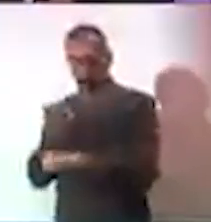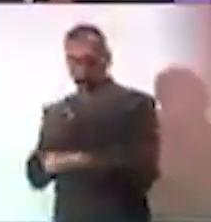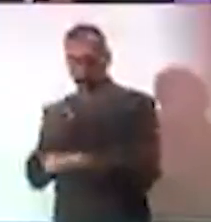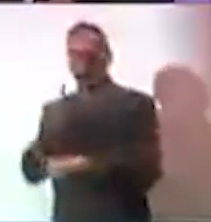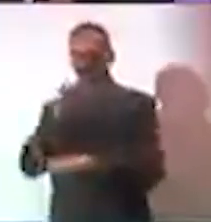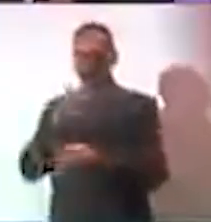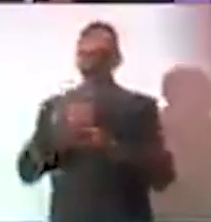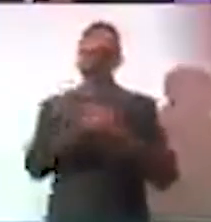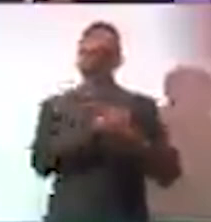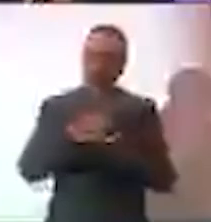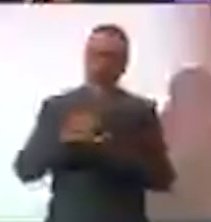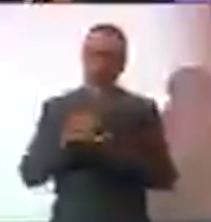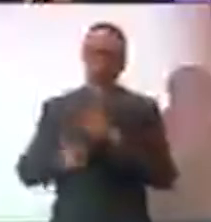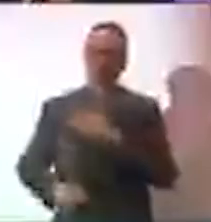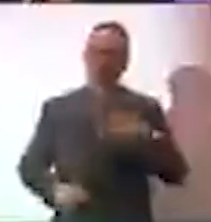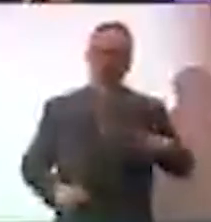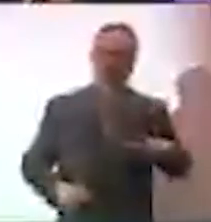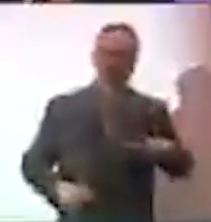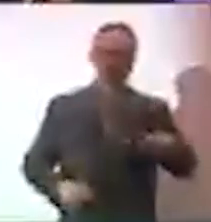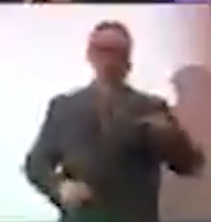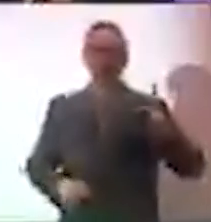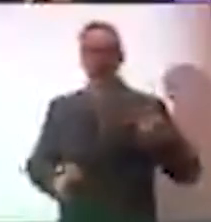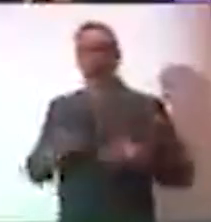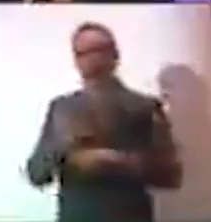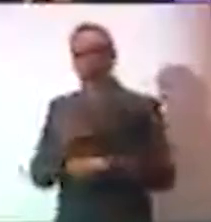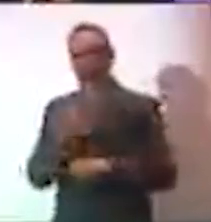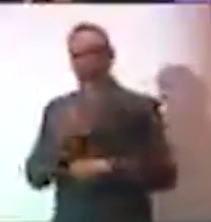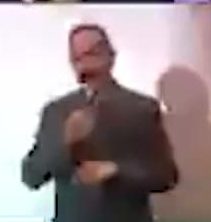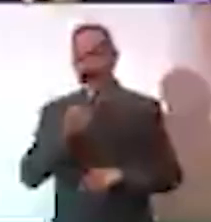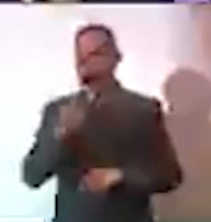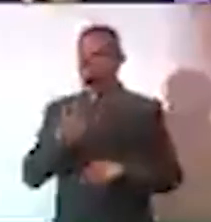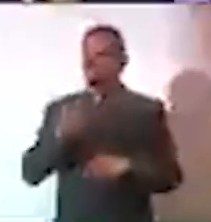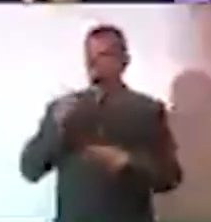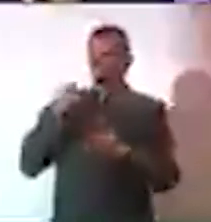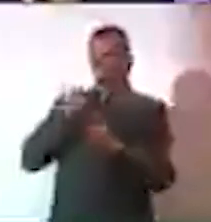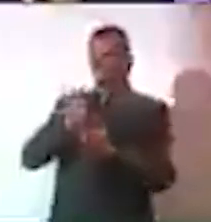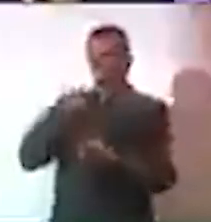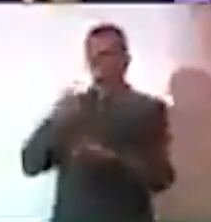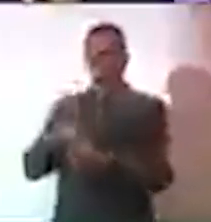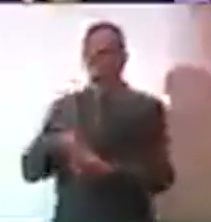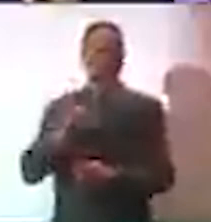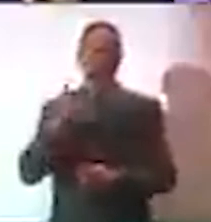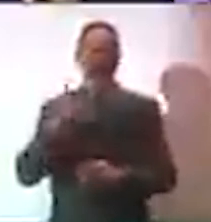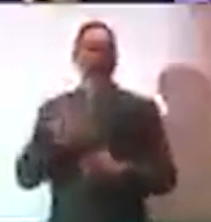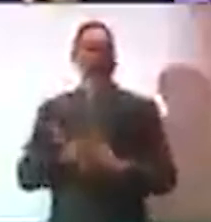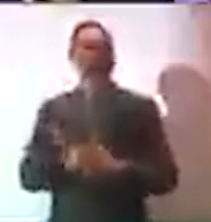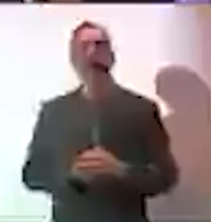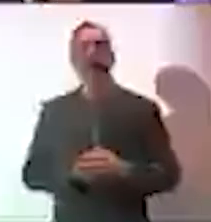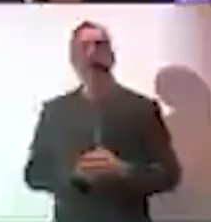Compartimos con ellos la solución de los asuntos educativos. De salud, estamos